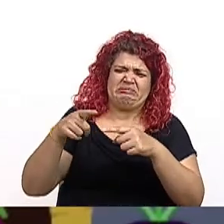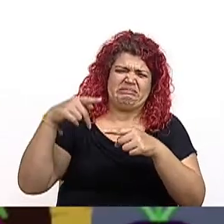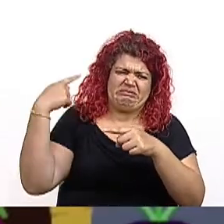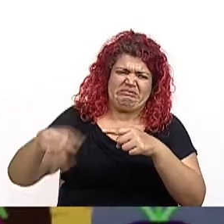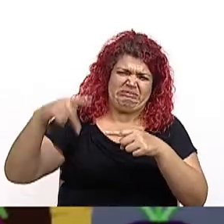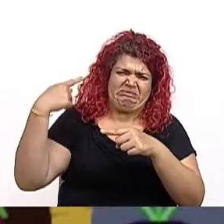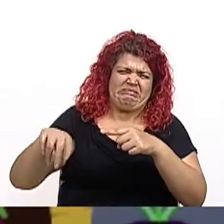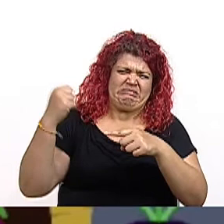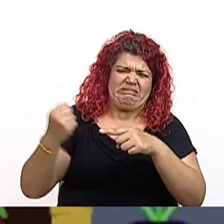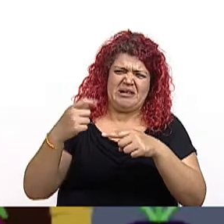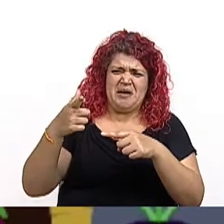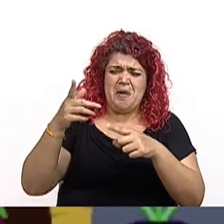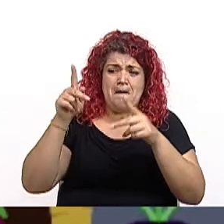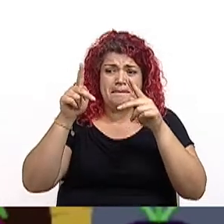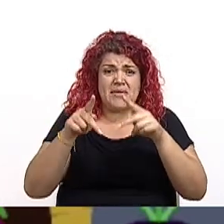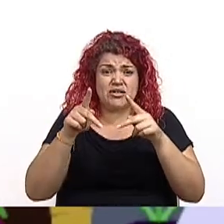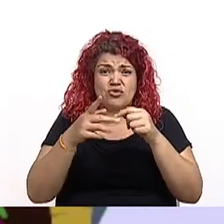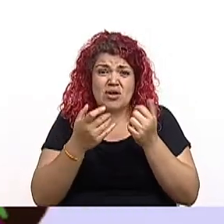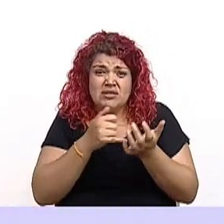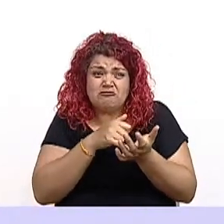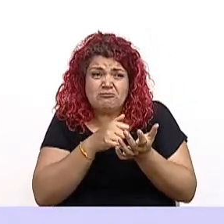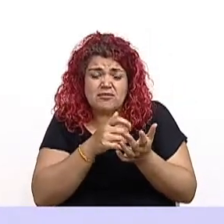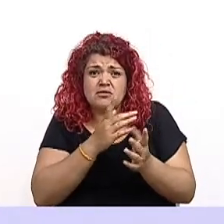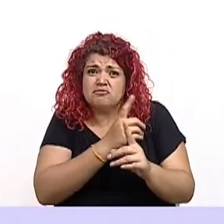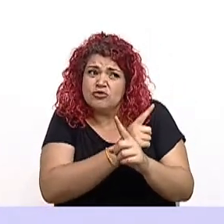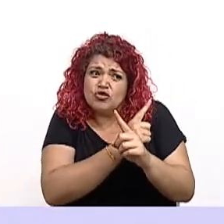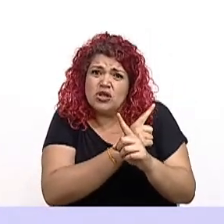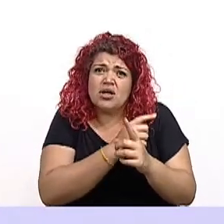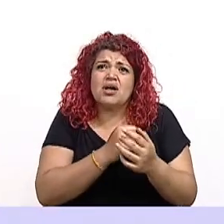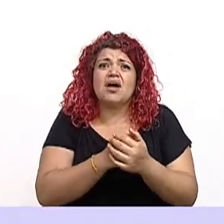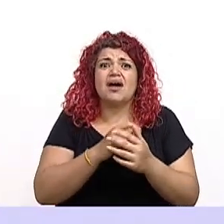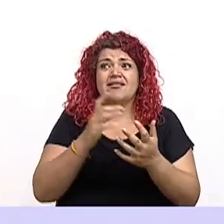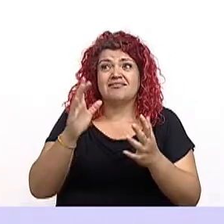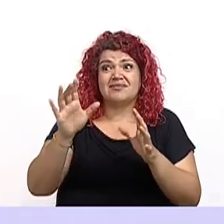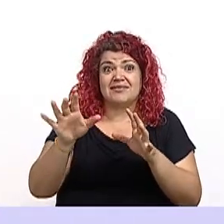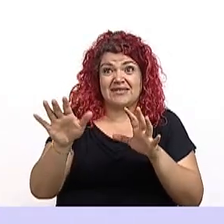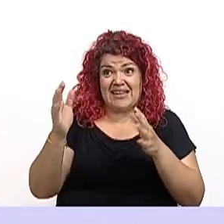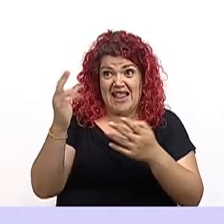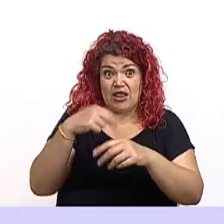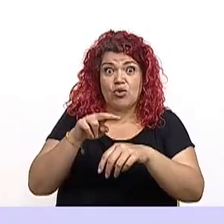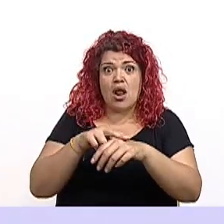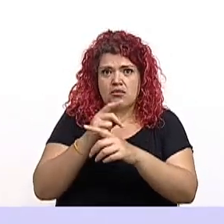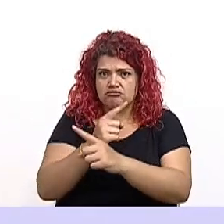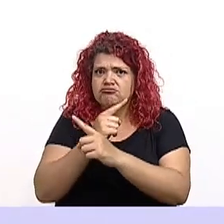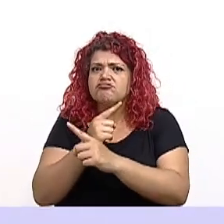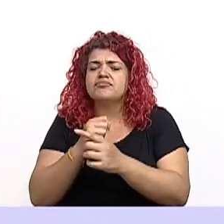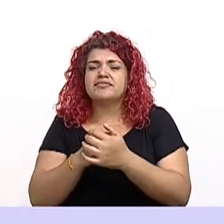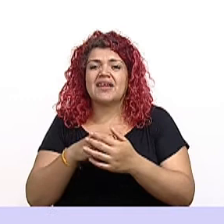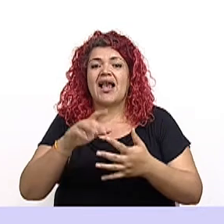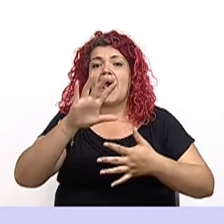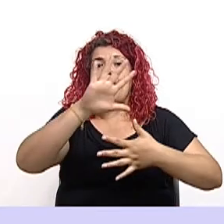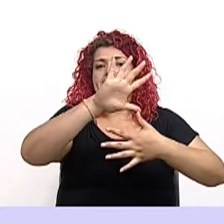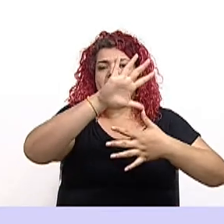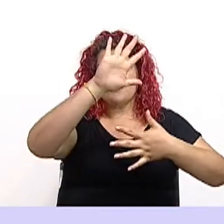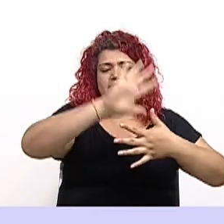más vulnerable y a los activos naturales. Para América Latina y el Caribe, instrumentar estas medidas de adaptación